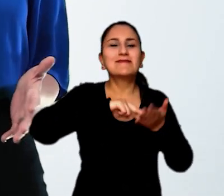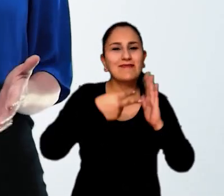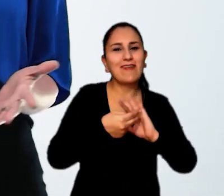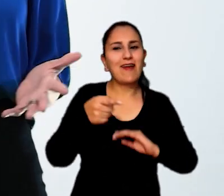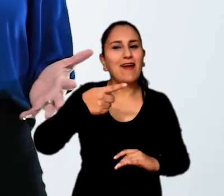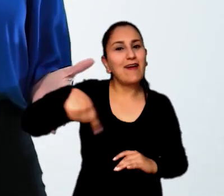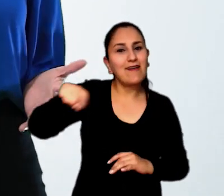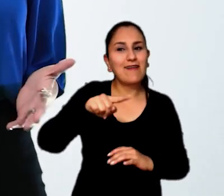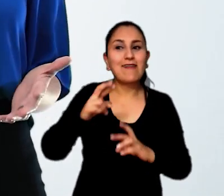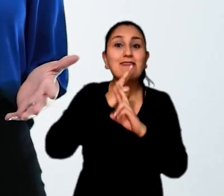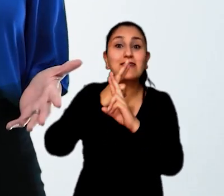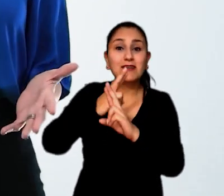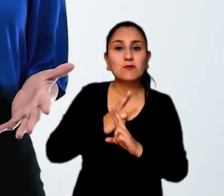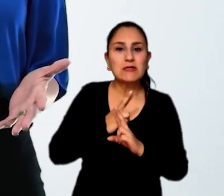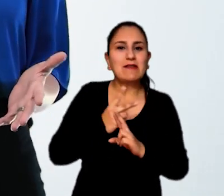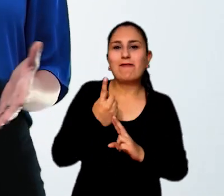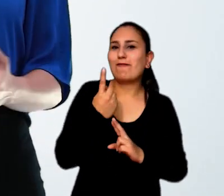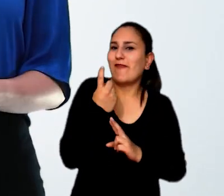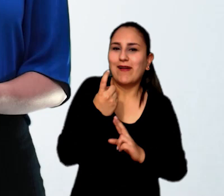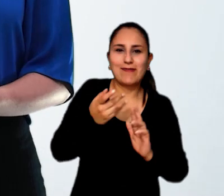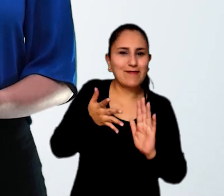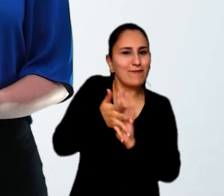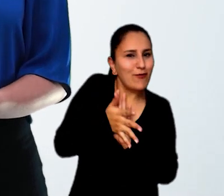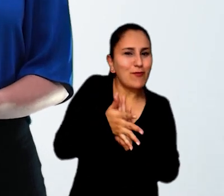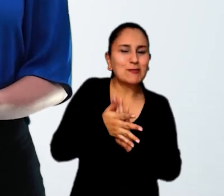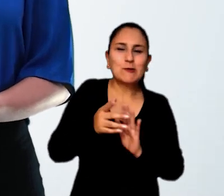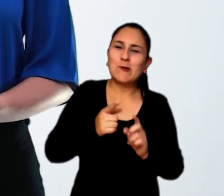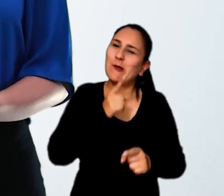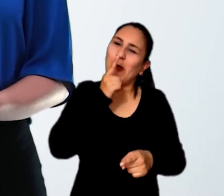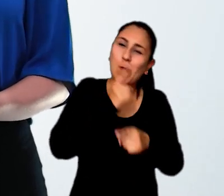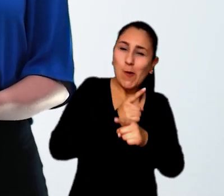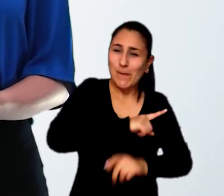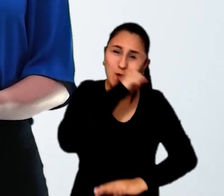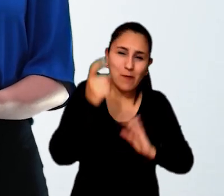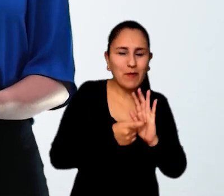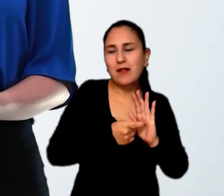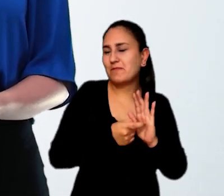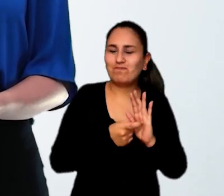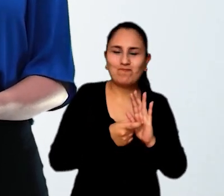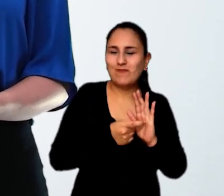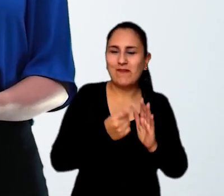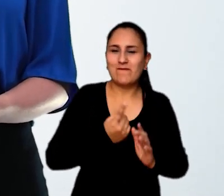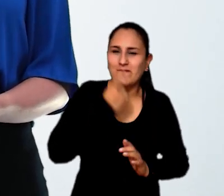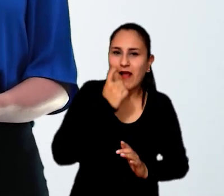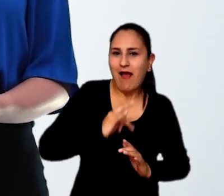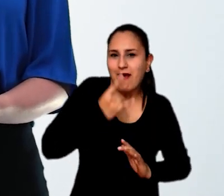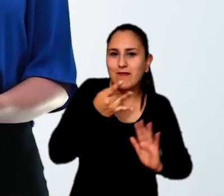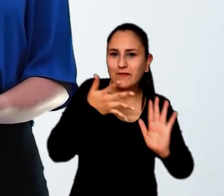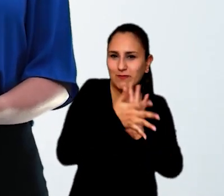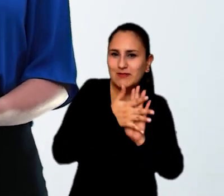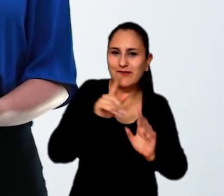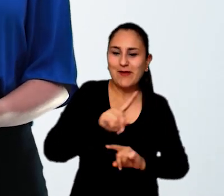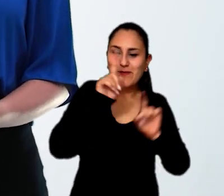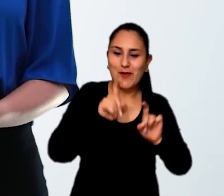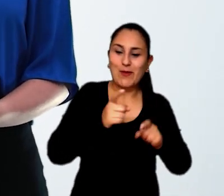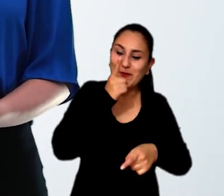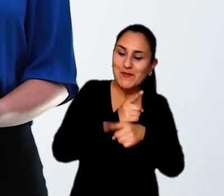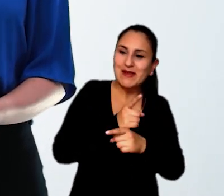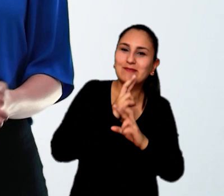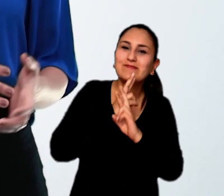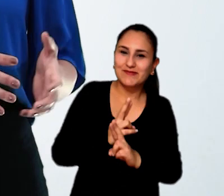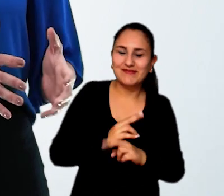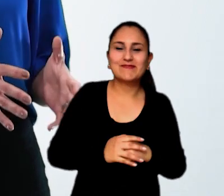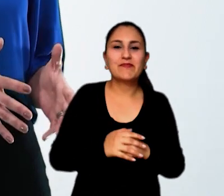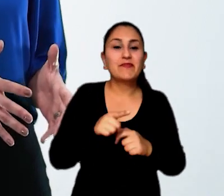comprende respuestas incompletas o que no cumplen totalmente con los requerimientos de la pregunta se asigna